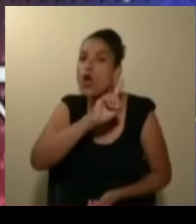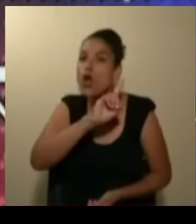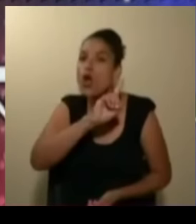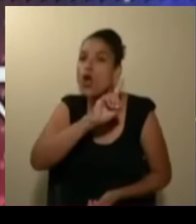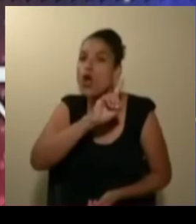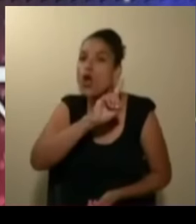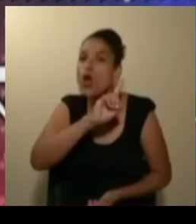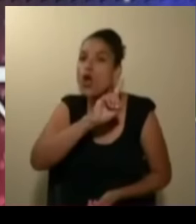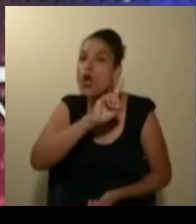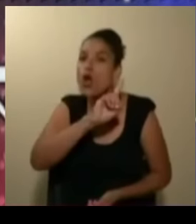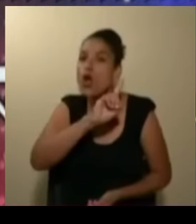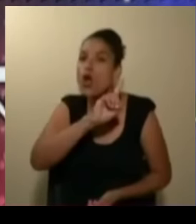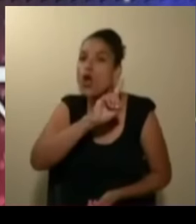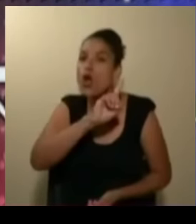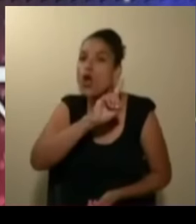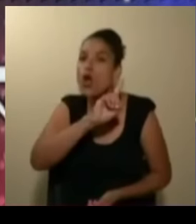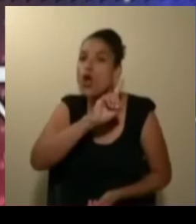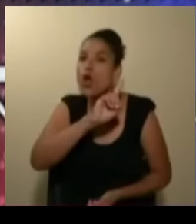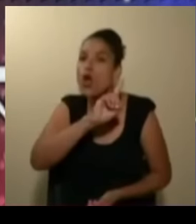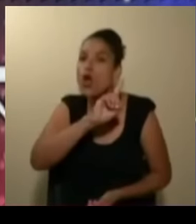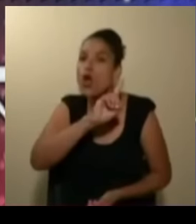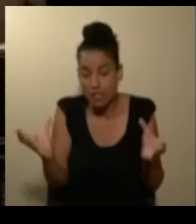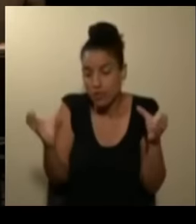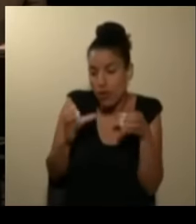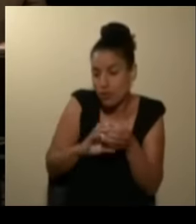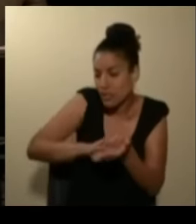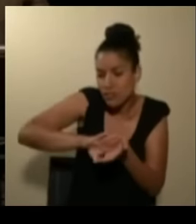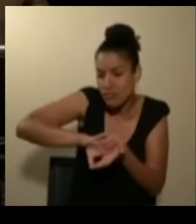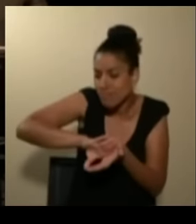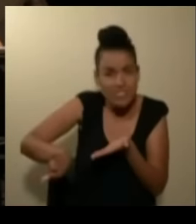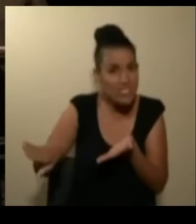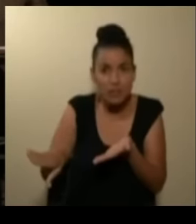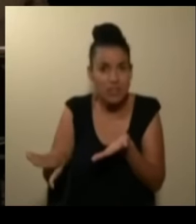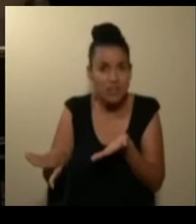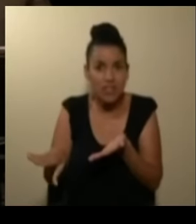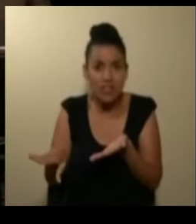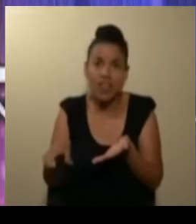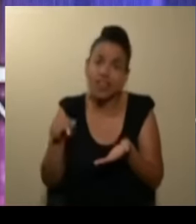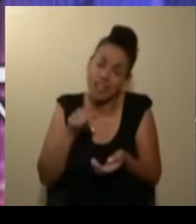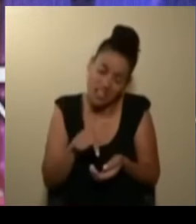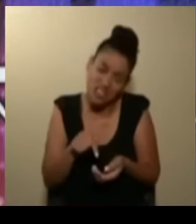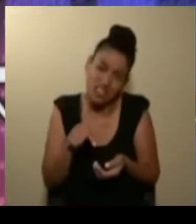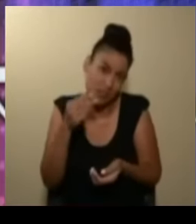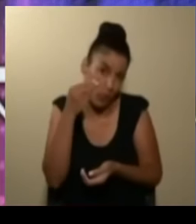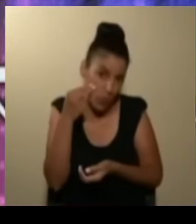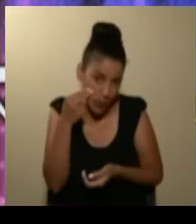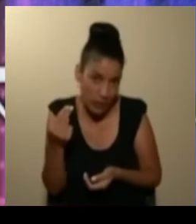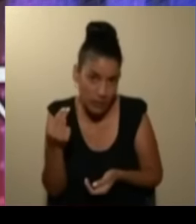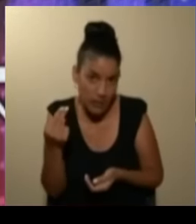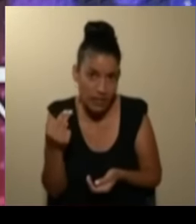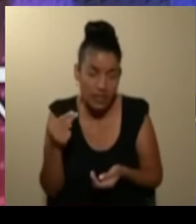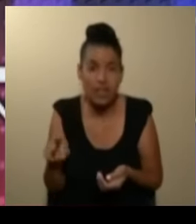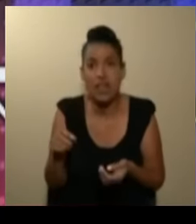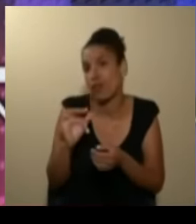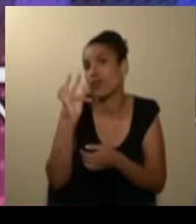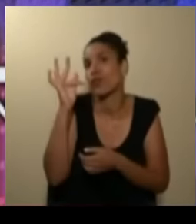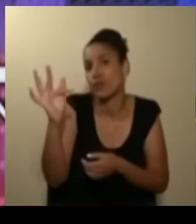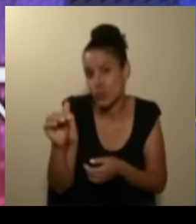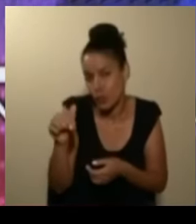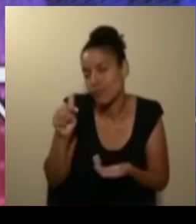los consejos que se caracterizan por la participación docente, está claro que se ve a esa participación como